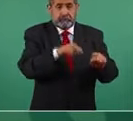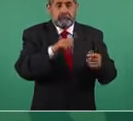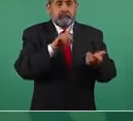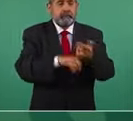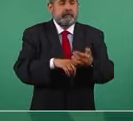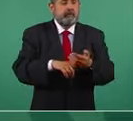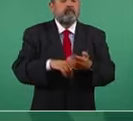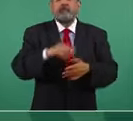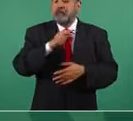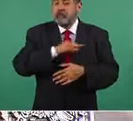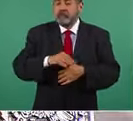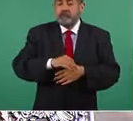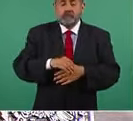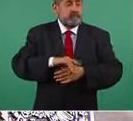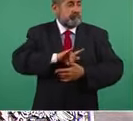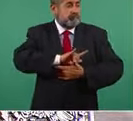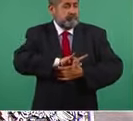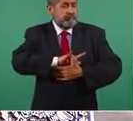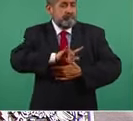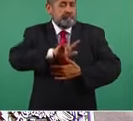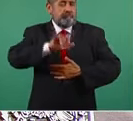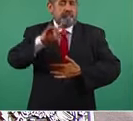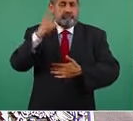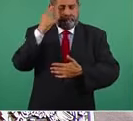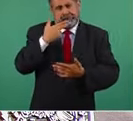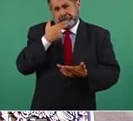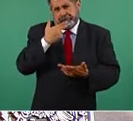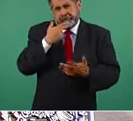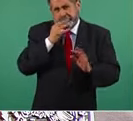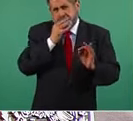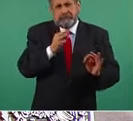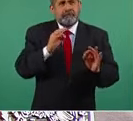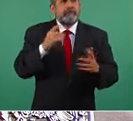debe de volar para que sea